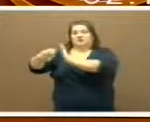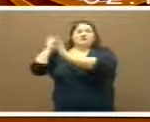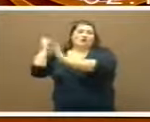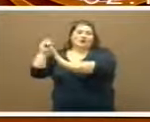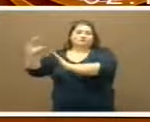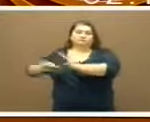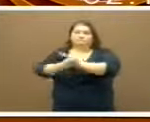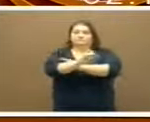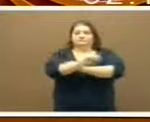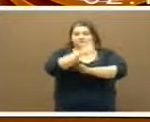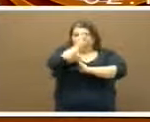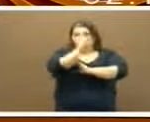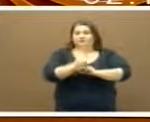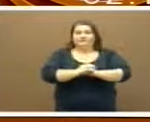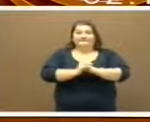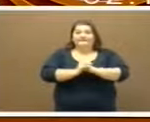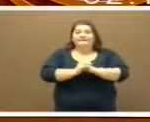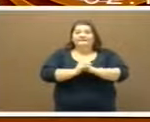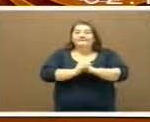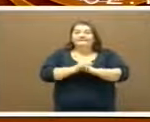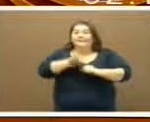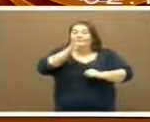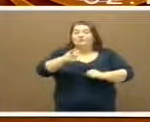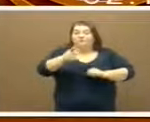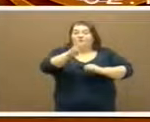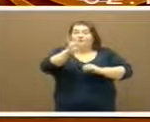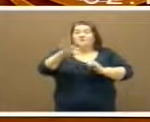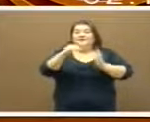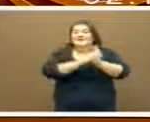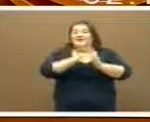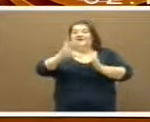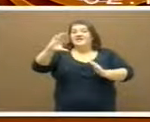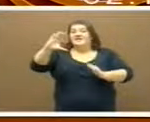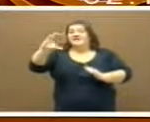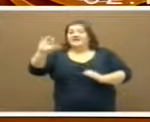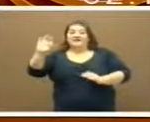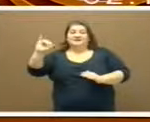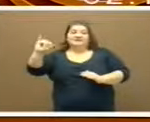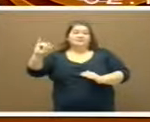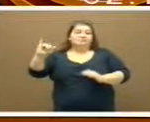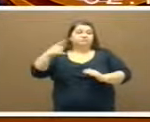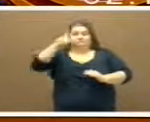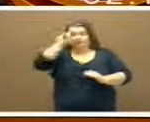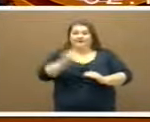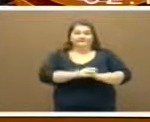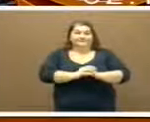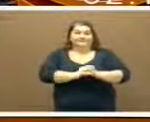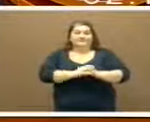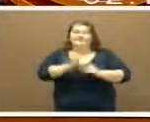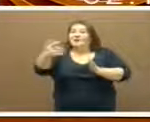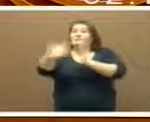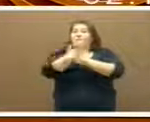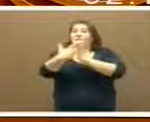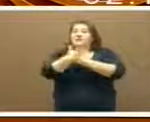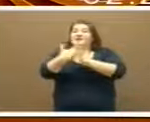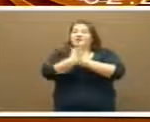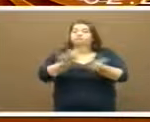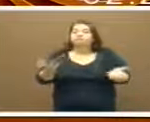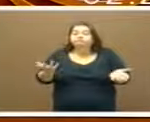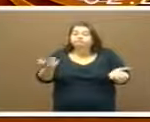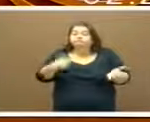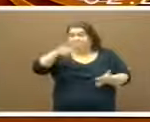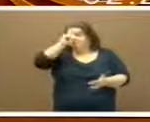por qué para apoyar a las organizaciones sindicales hay que quitarme 50.000 euros al CESIF. La verdad es que, como no me lo ha explicado, ahora cuando salgo otra vez, si quiere me lo explica, pero vamos, tampoco entiendo muy